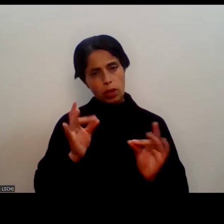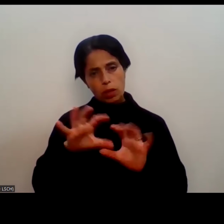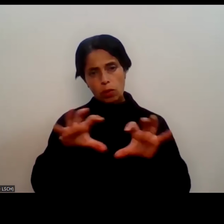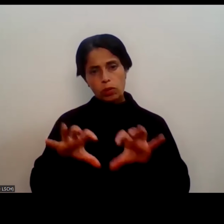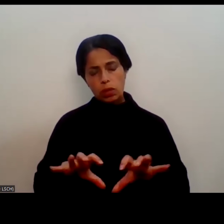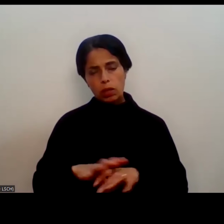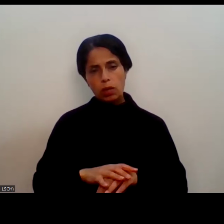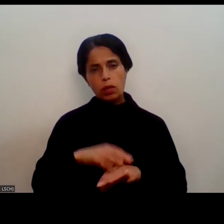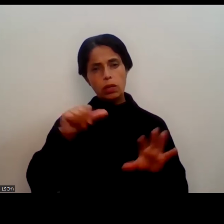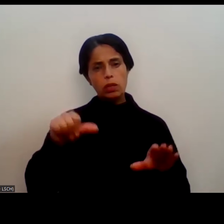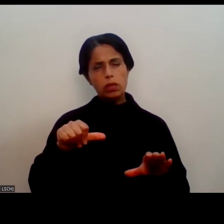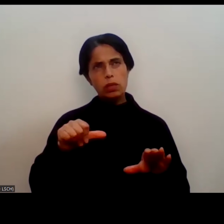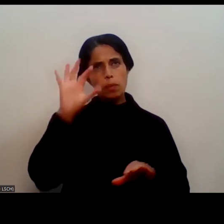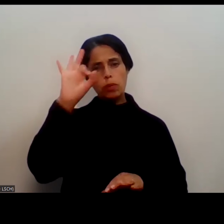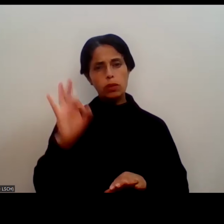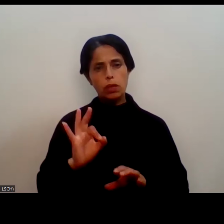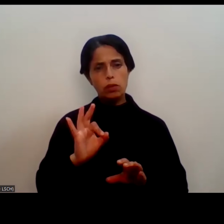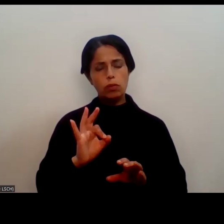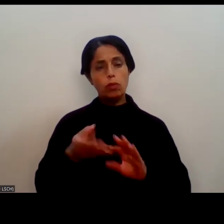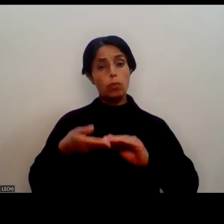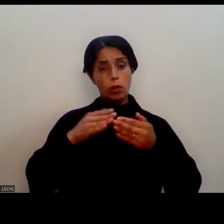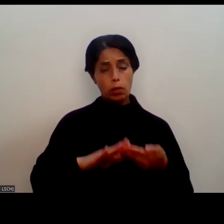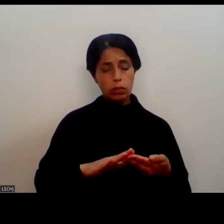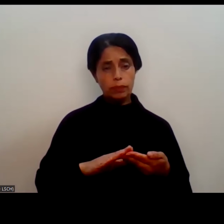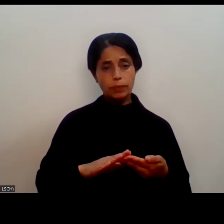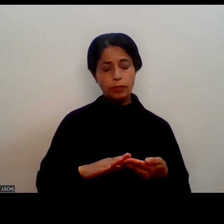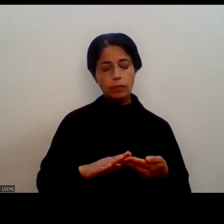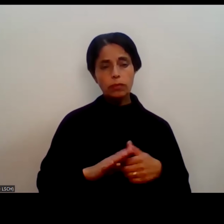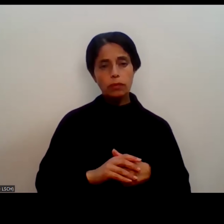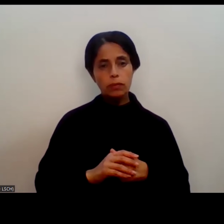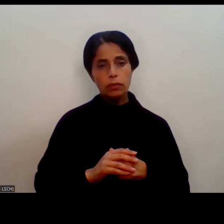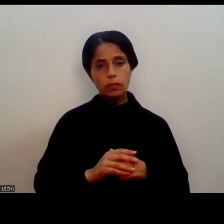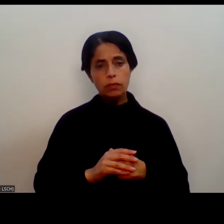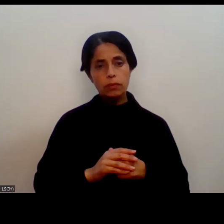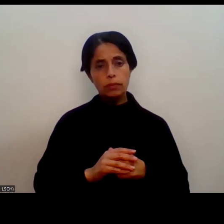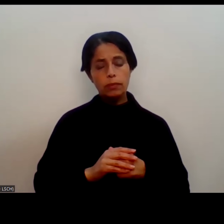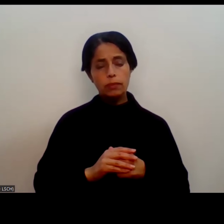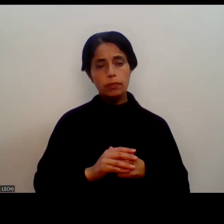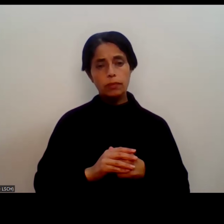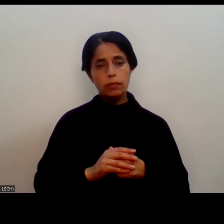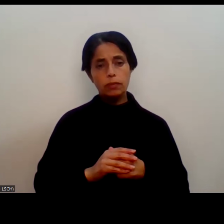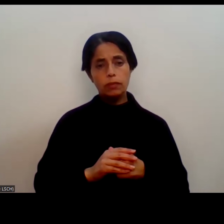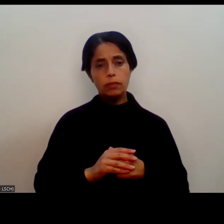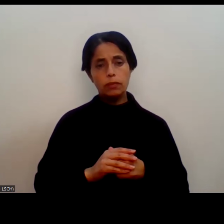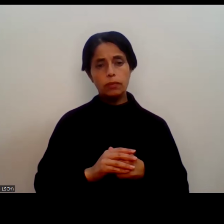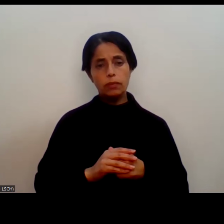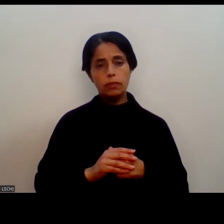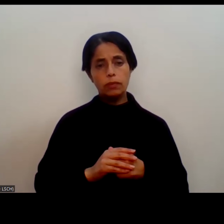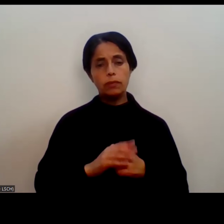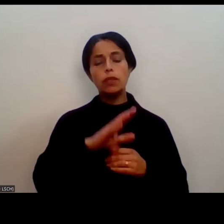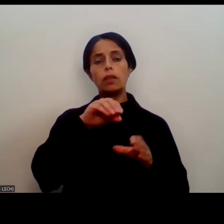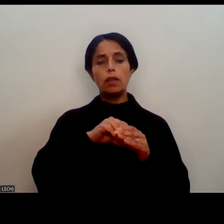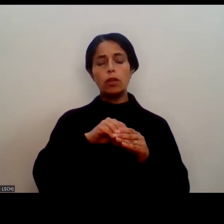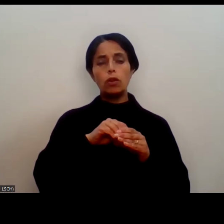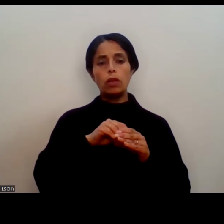un 16% de la población es la que encaja eh, en este rango,